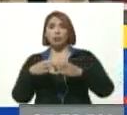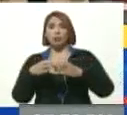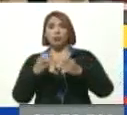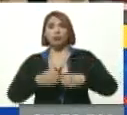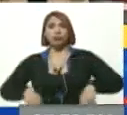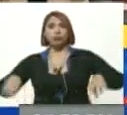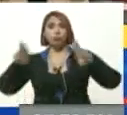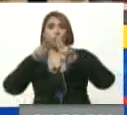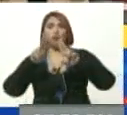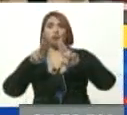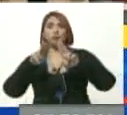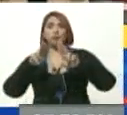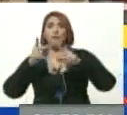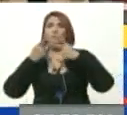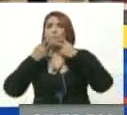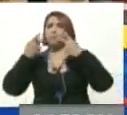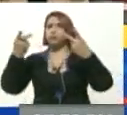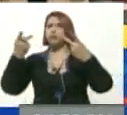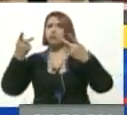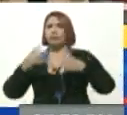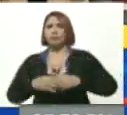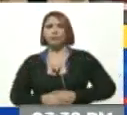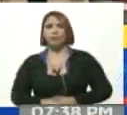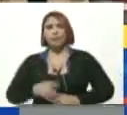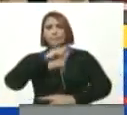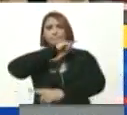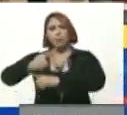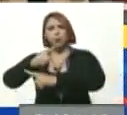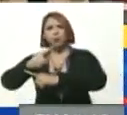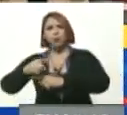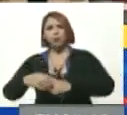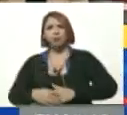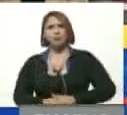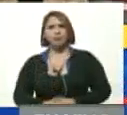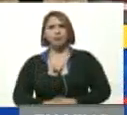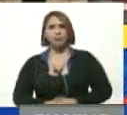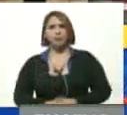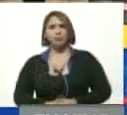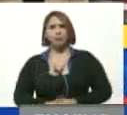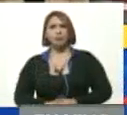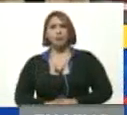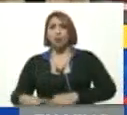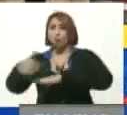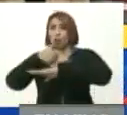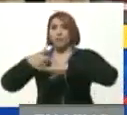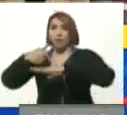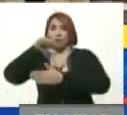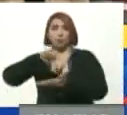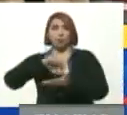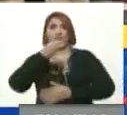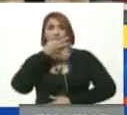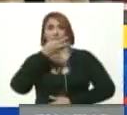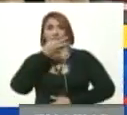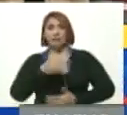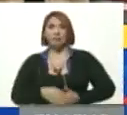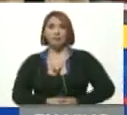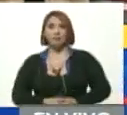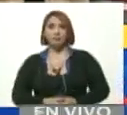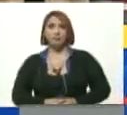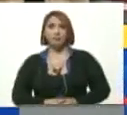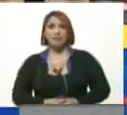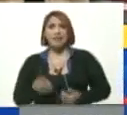emitió una sentencia ordenando al gobierno de Cabo Verde